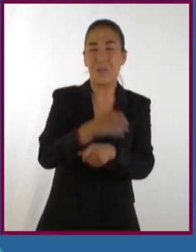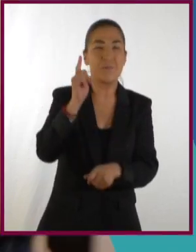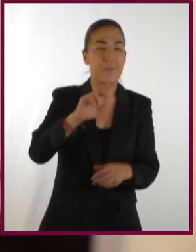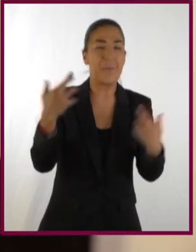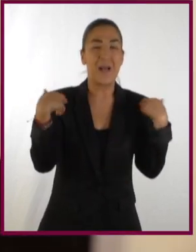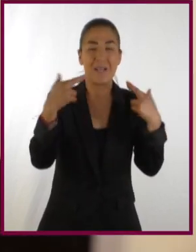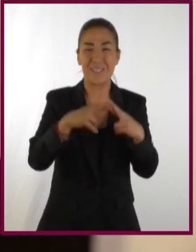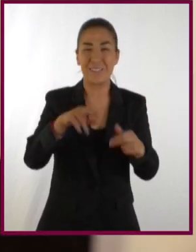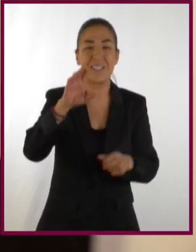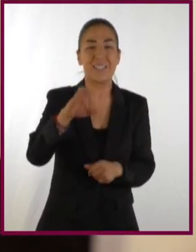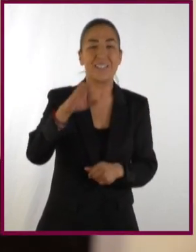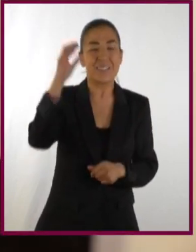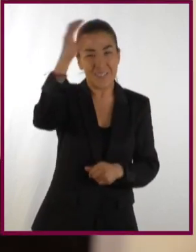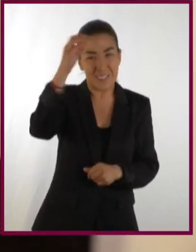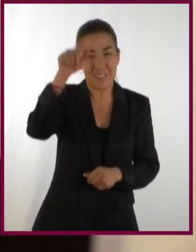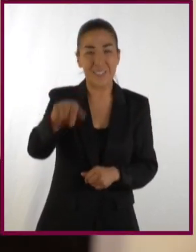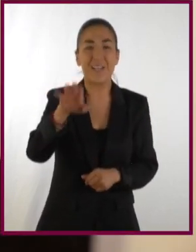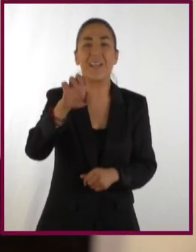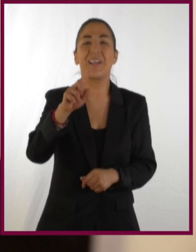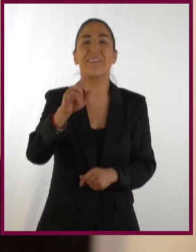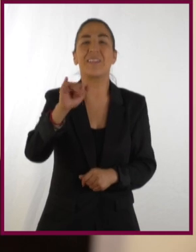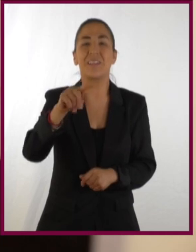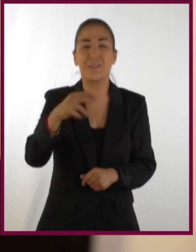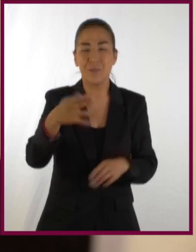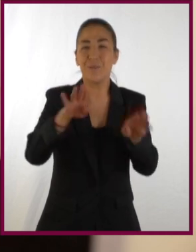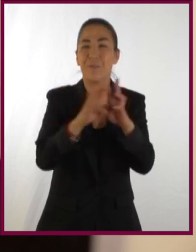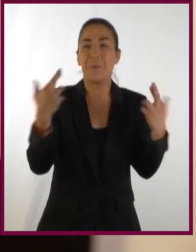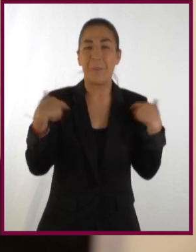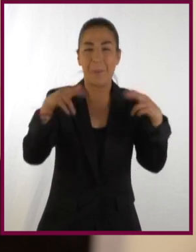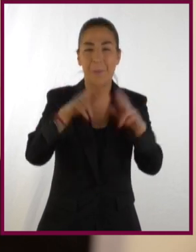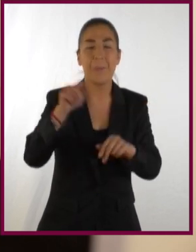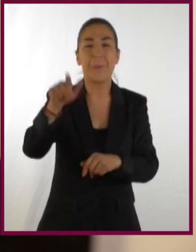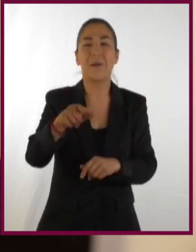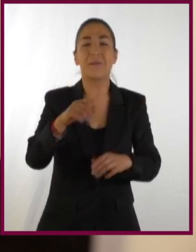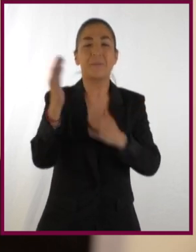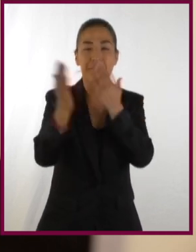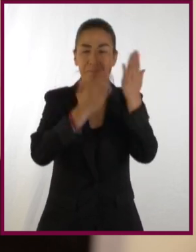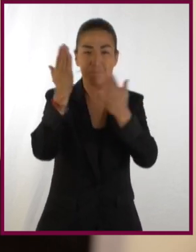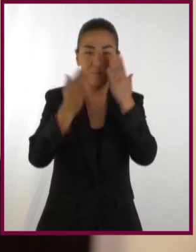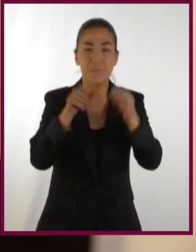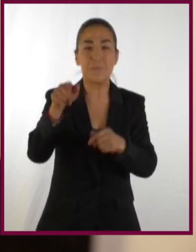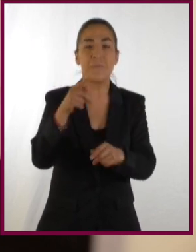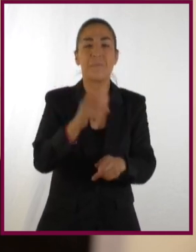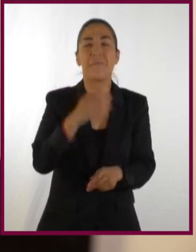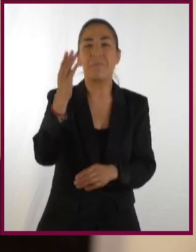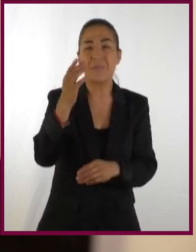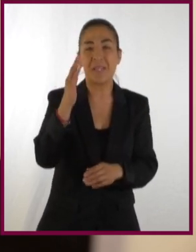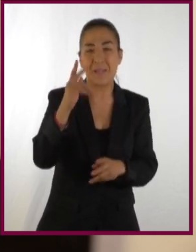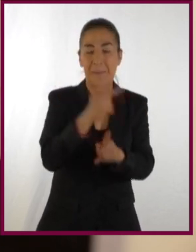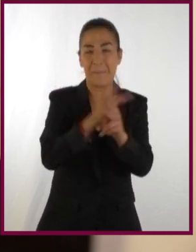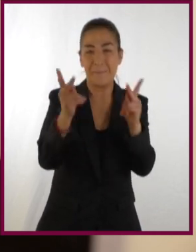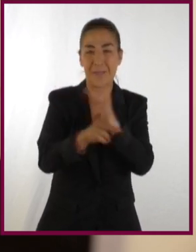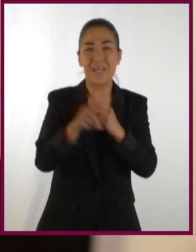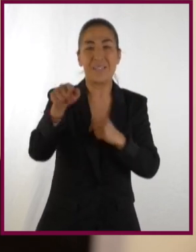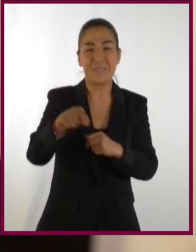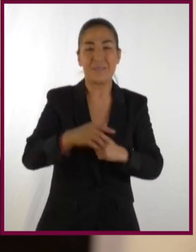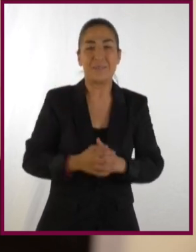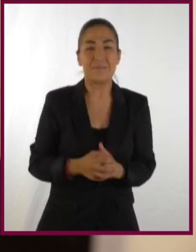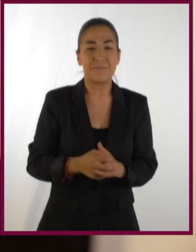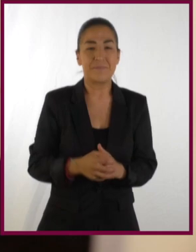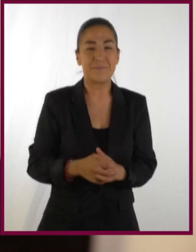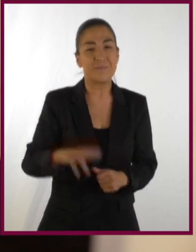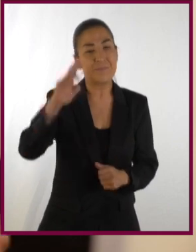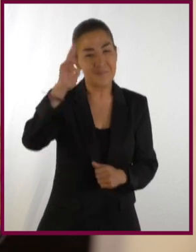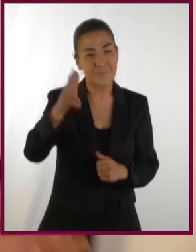Estamos con la maestra en ciencias Edith Jurado Galicia, quien es docente, tutora e investigadora del Instituto de Educación Media